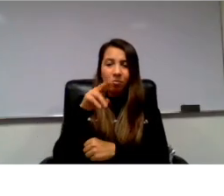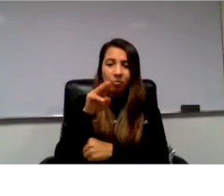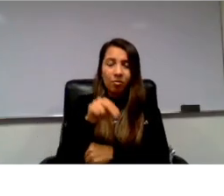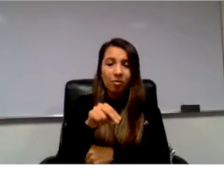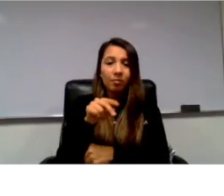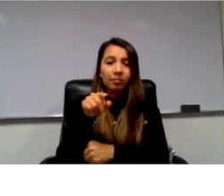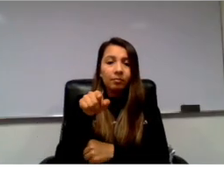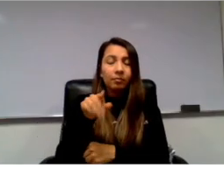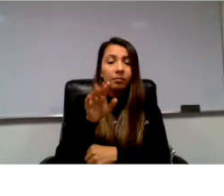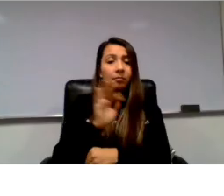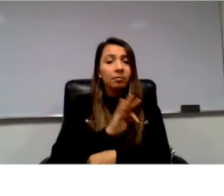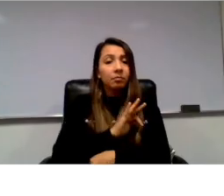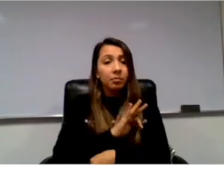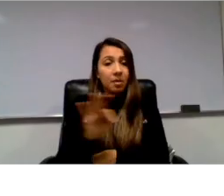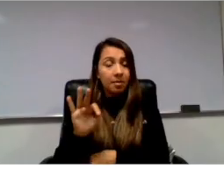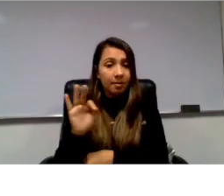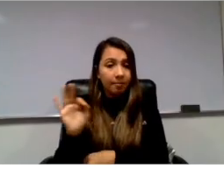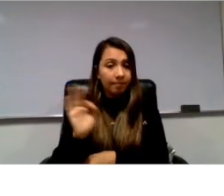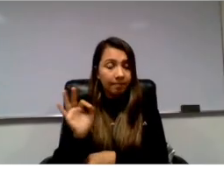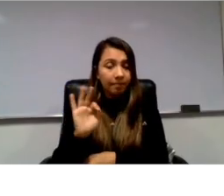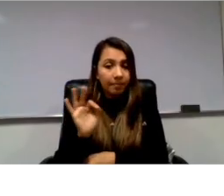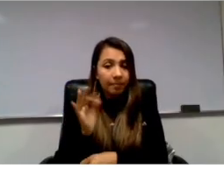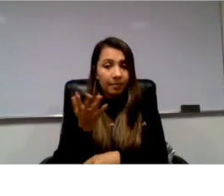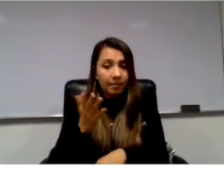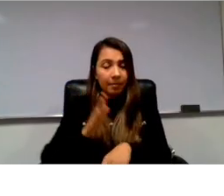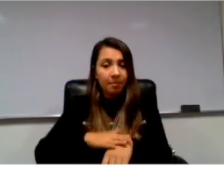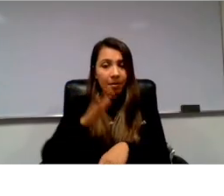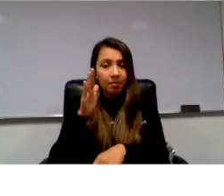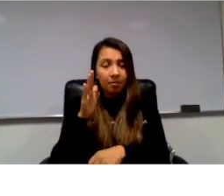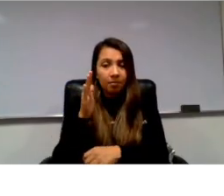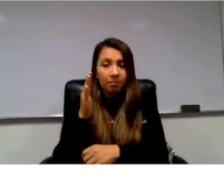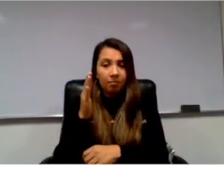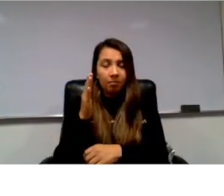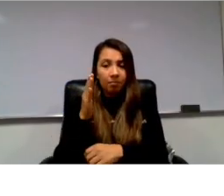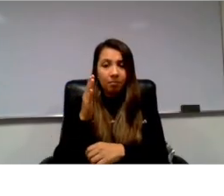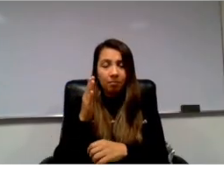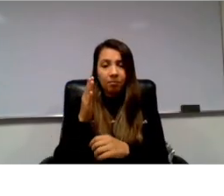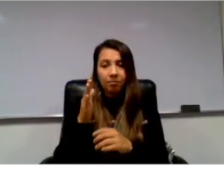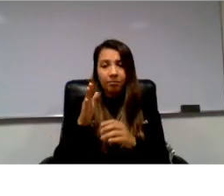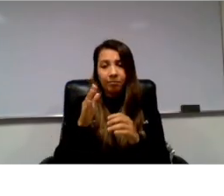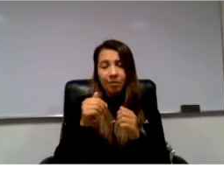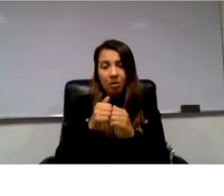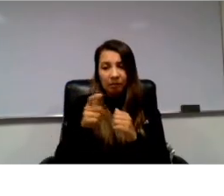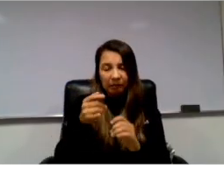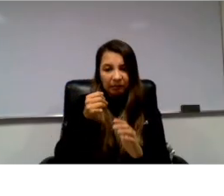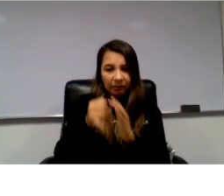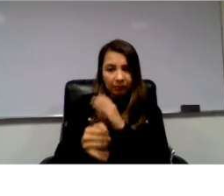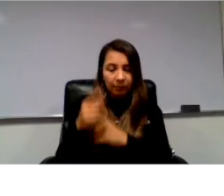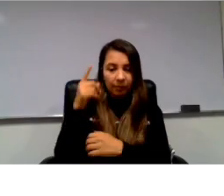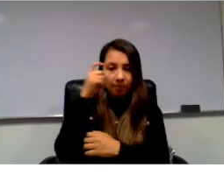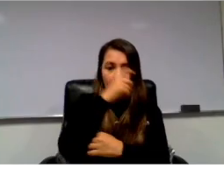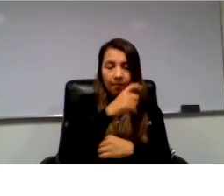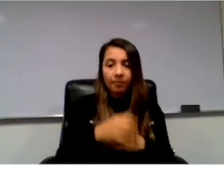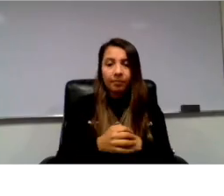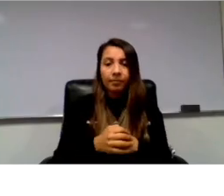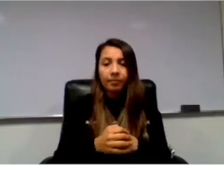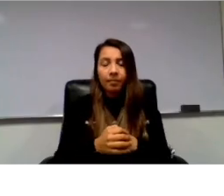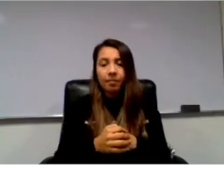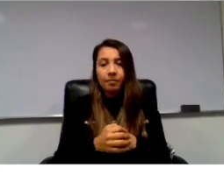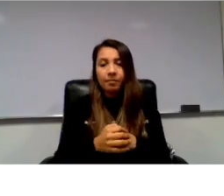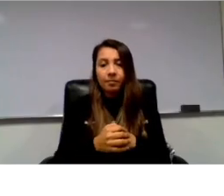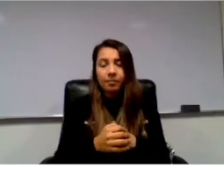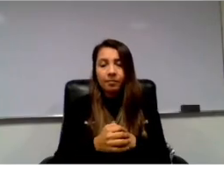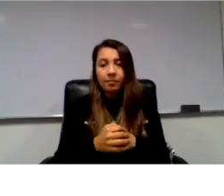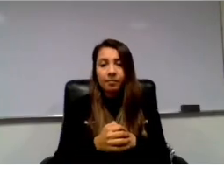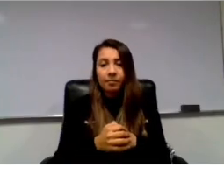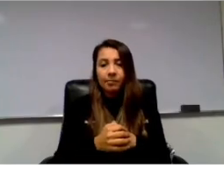si podemos tener pistas más convincentes acerca de su complejidad, ¿no? Ahora sí que